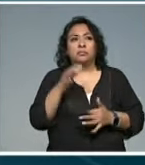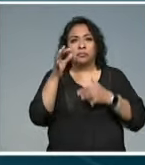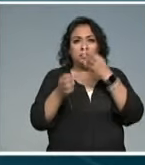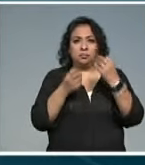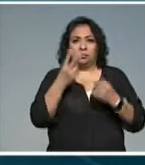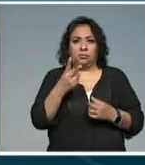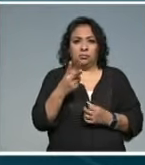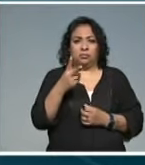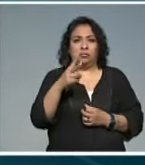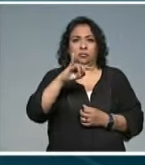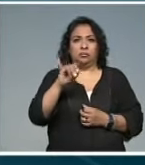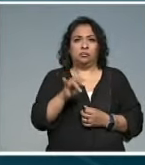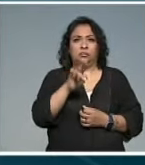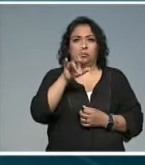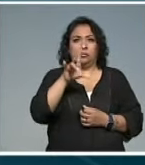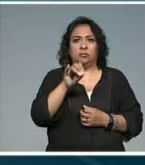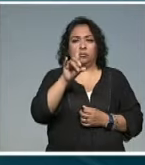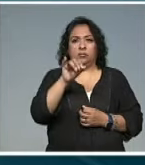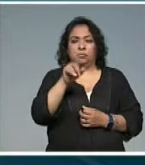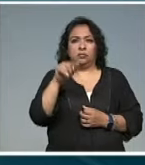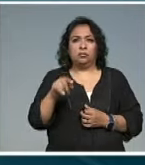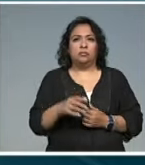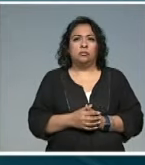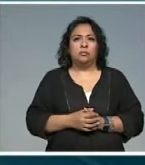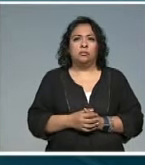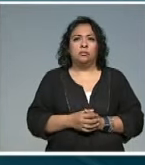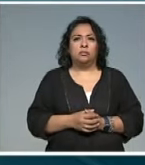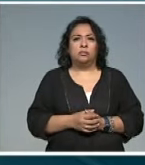Noticias 22, Julio López.